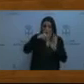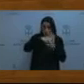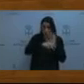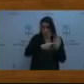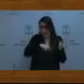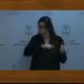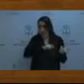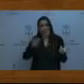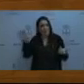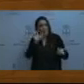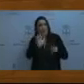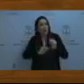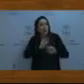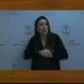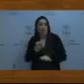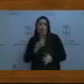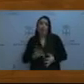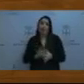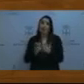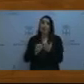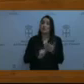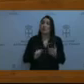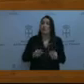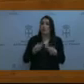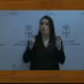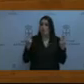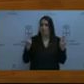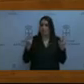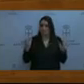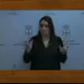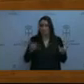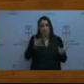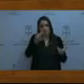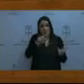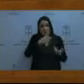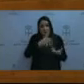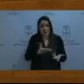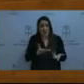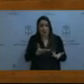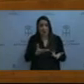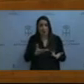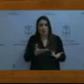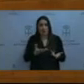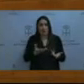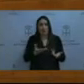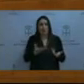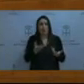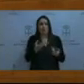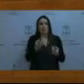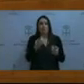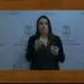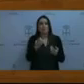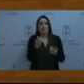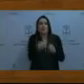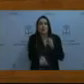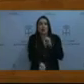europea relativa a lo que es la contratación pública. Además, a día de hoy se está pendiente de desarrollo y puesta en marcha de una